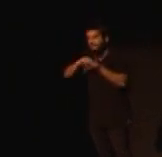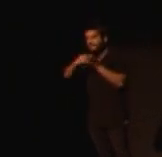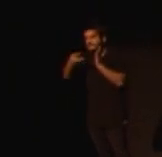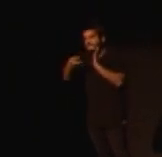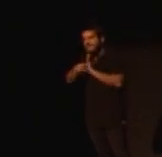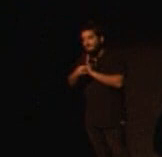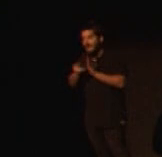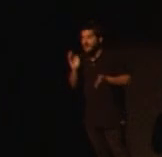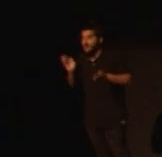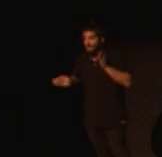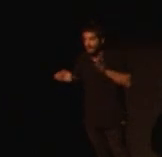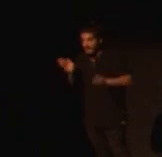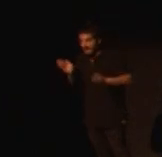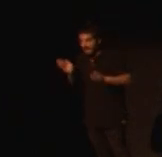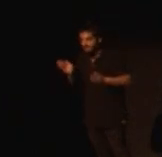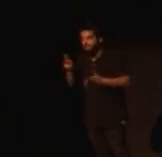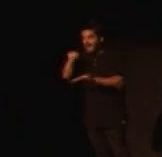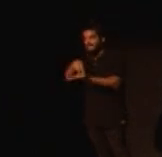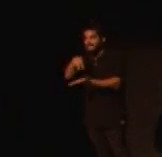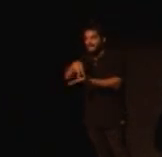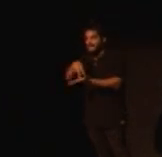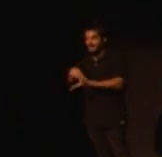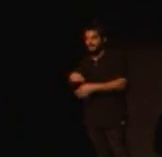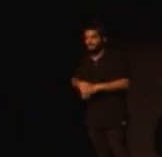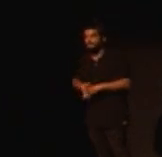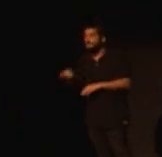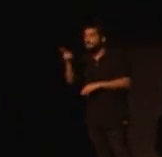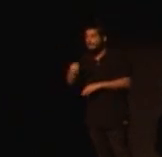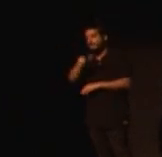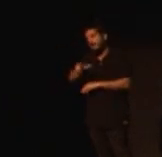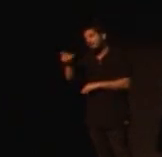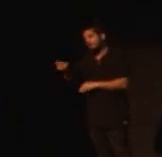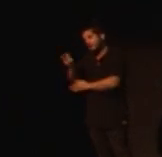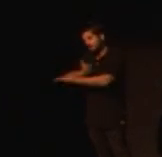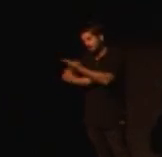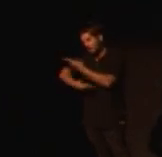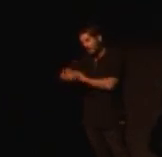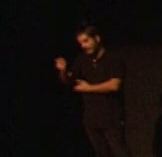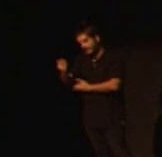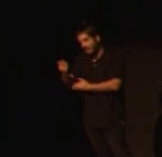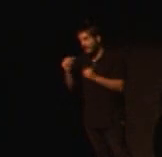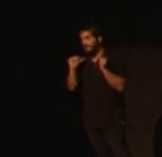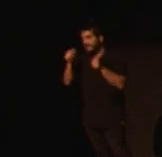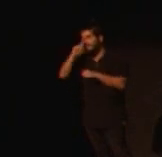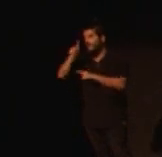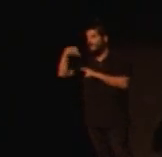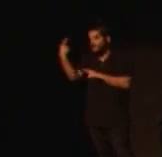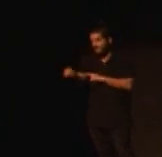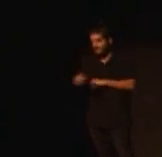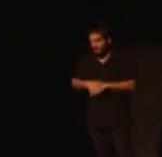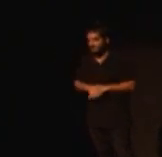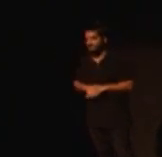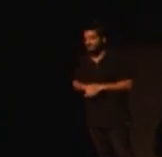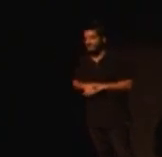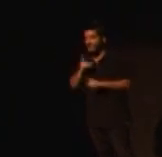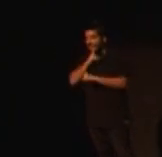asistencial para hogares o formación tecnológica para personas con discapacidad que comenzaremos el próximo año. Desde Fundación